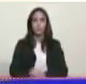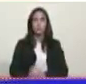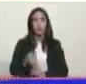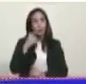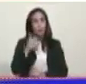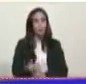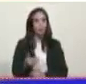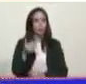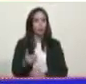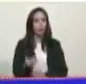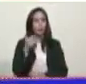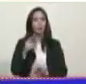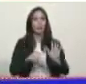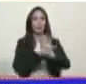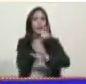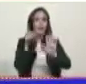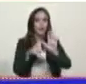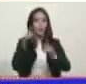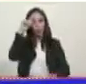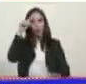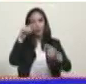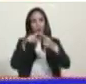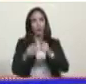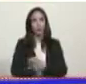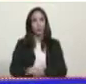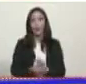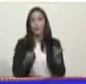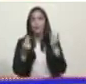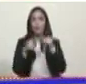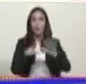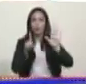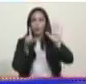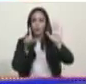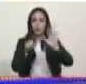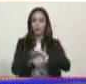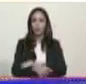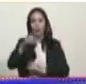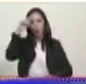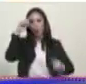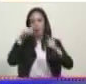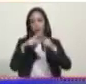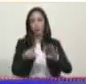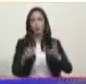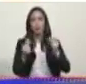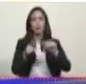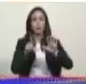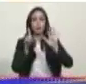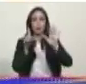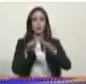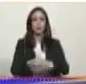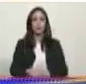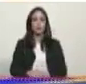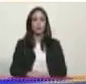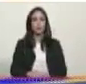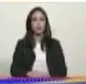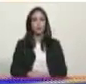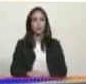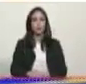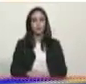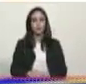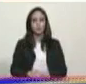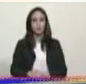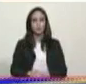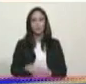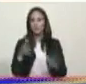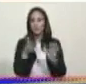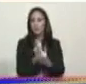esta quinta, el quinto vértice. Ahora vamos al vértice 6. El sexto vértice